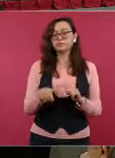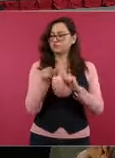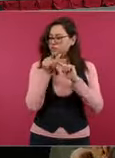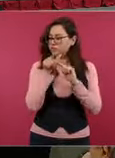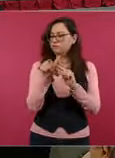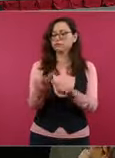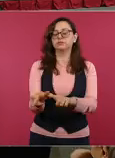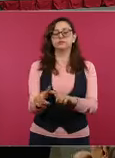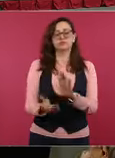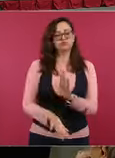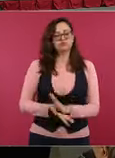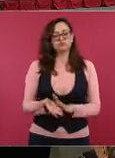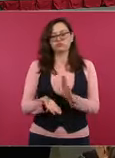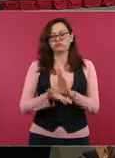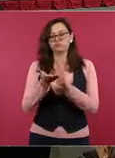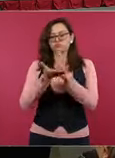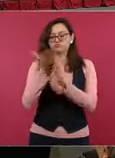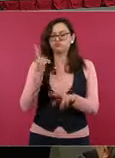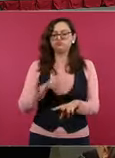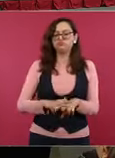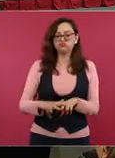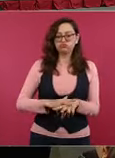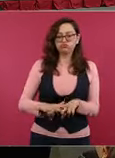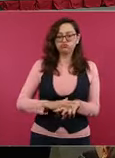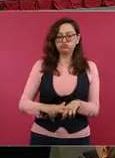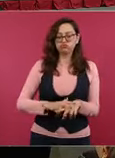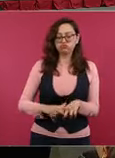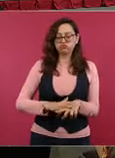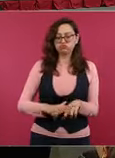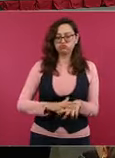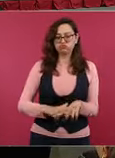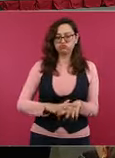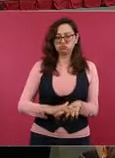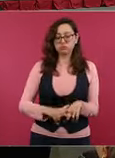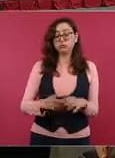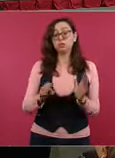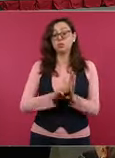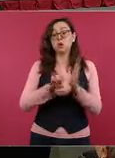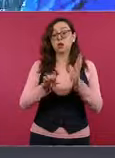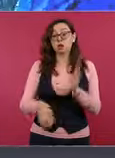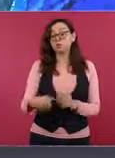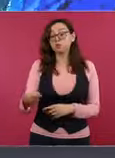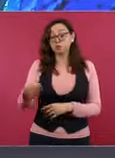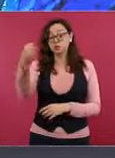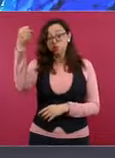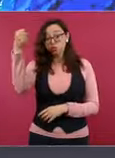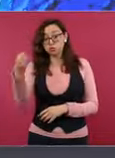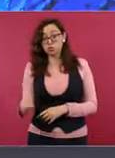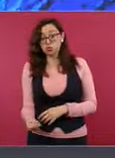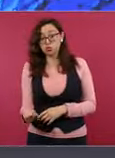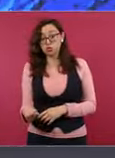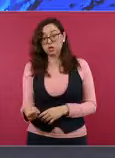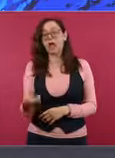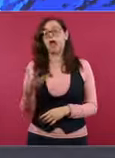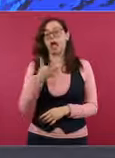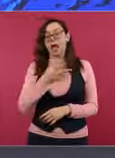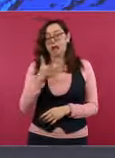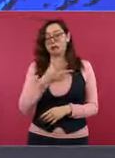al país con ferrocarril. Este ferrocarril, por ejemplo, del sureste hasta Mérida,